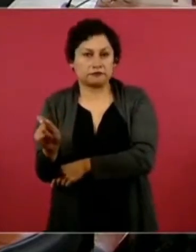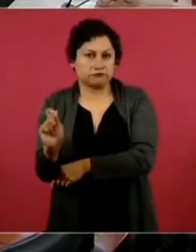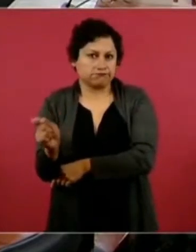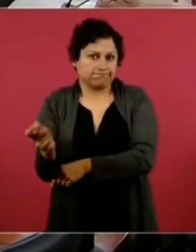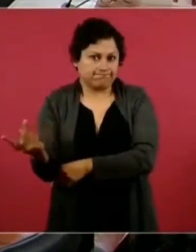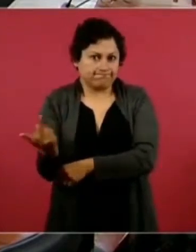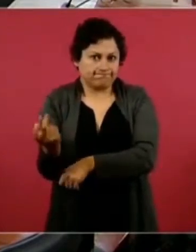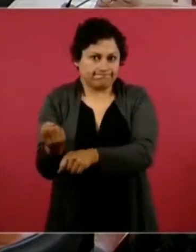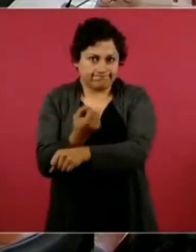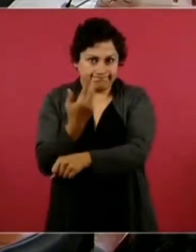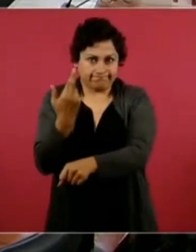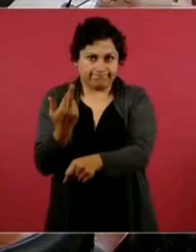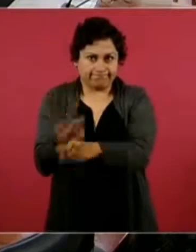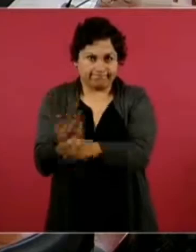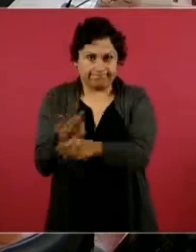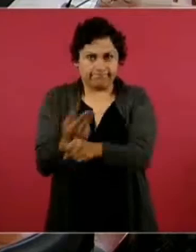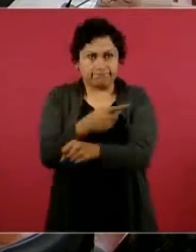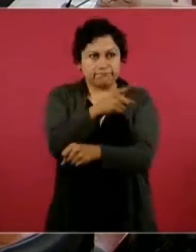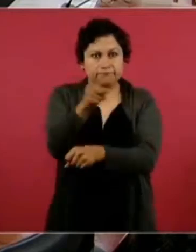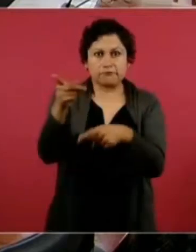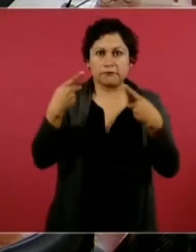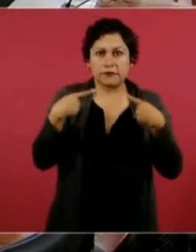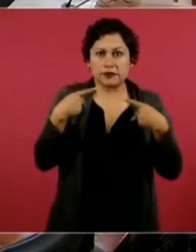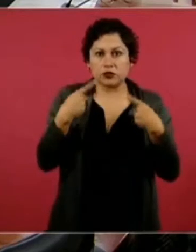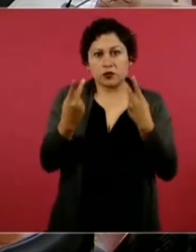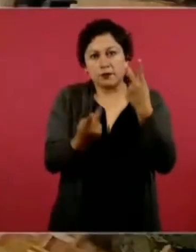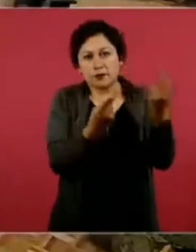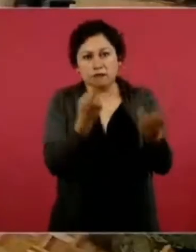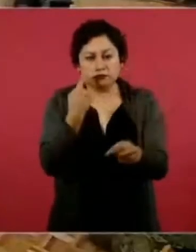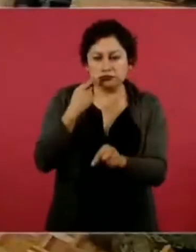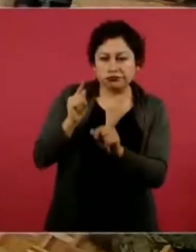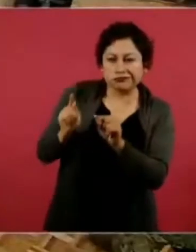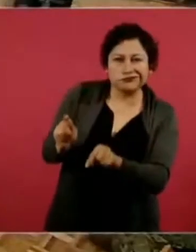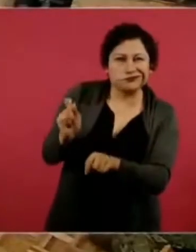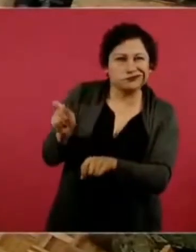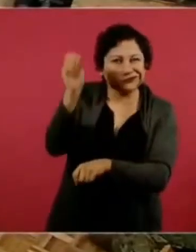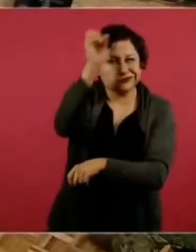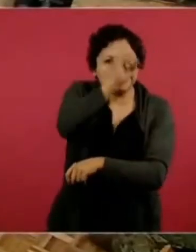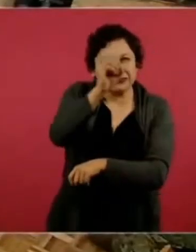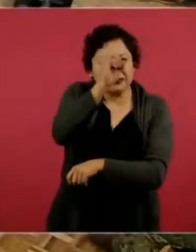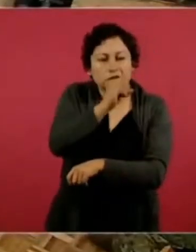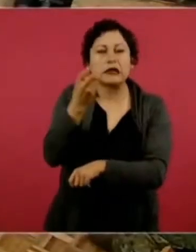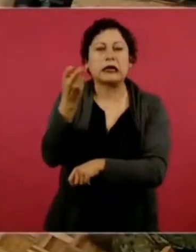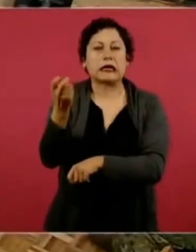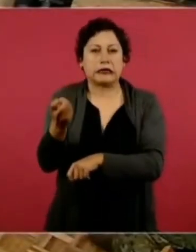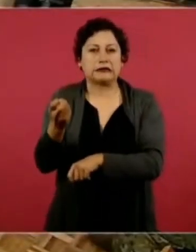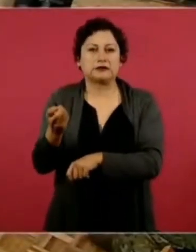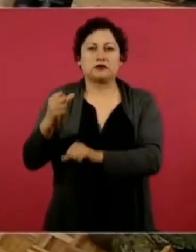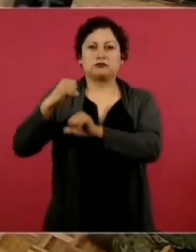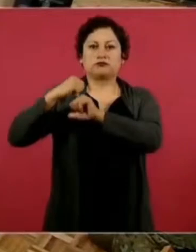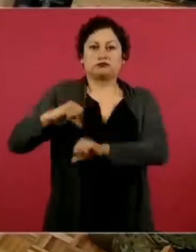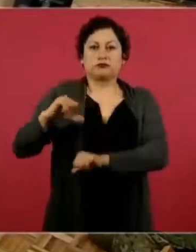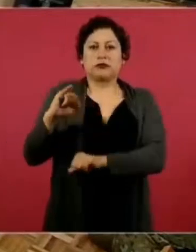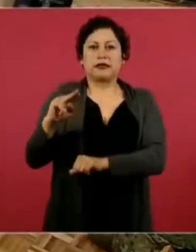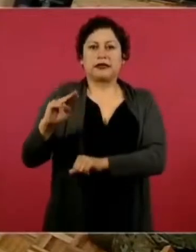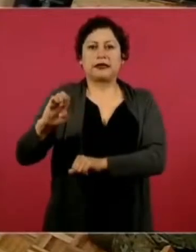Esto es del INEGI, es del mes de